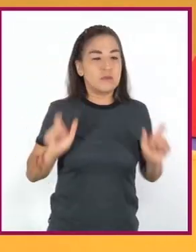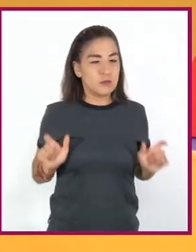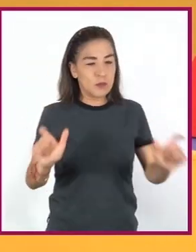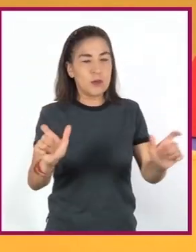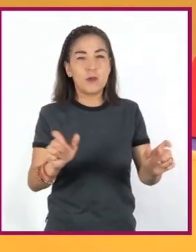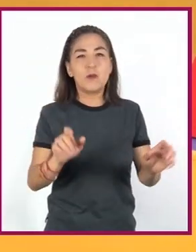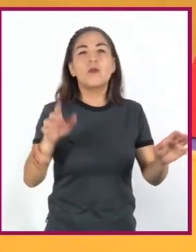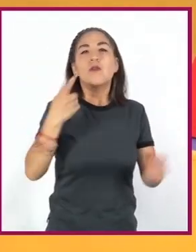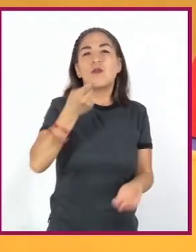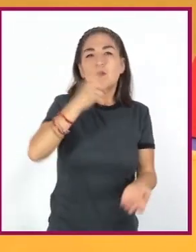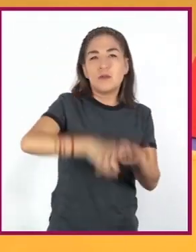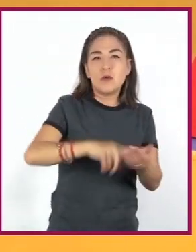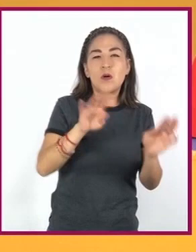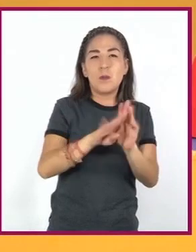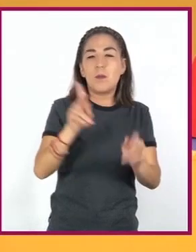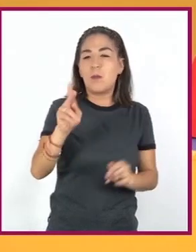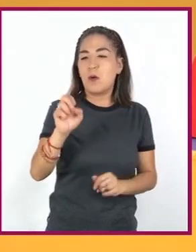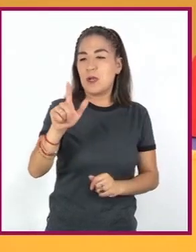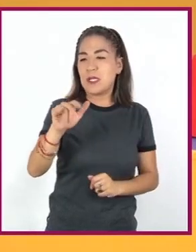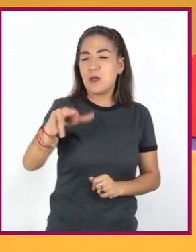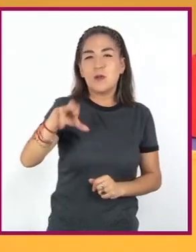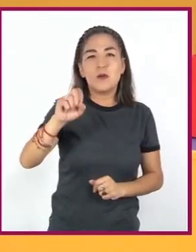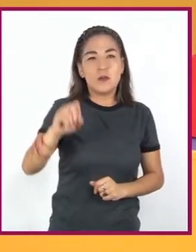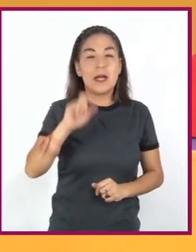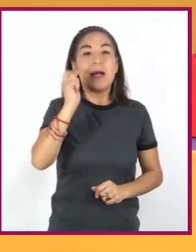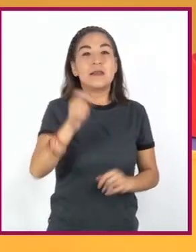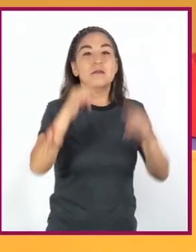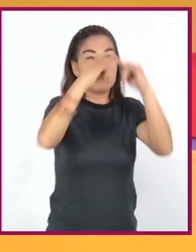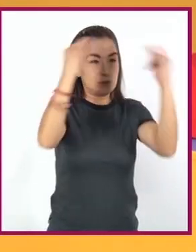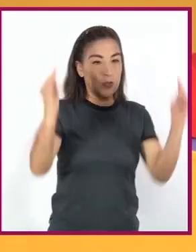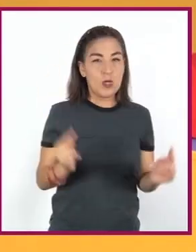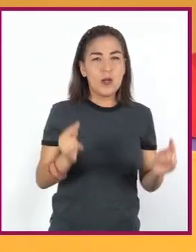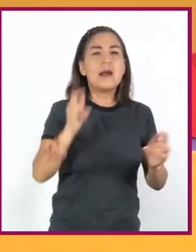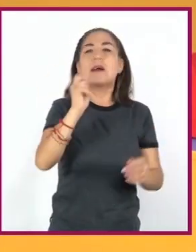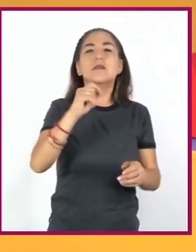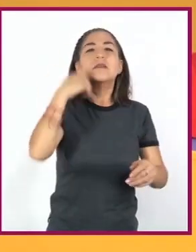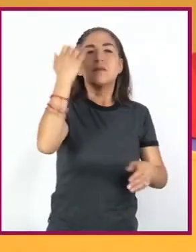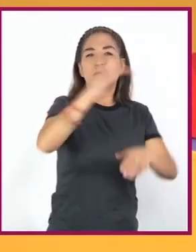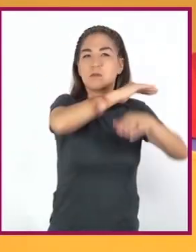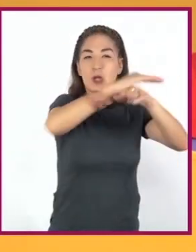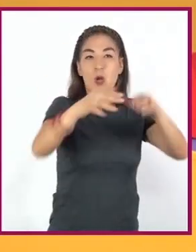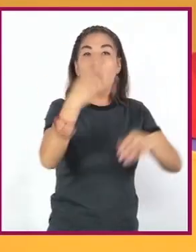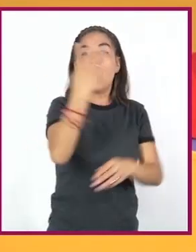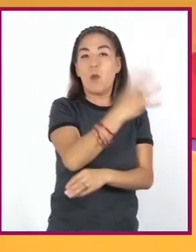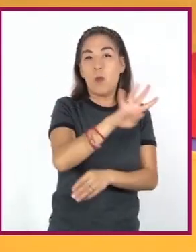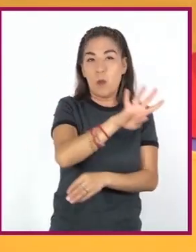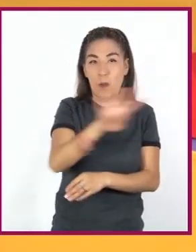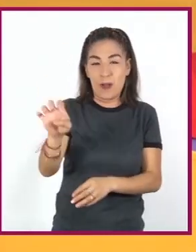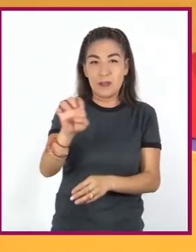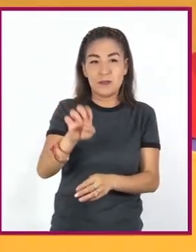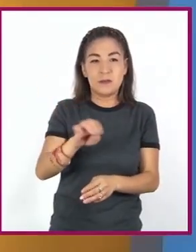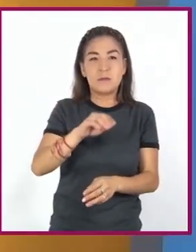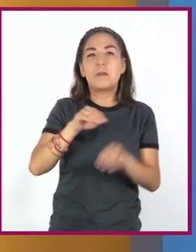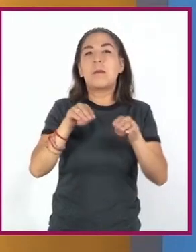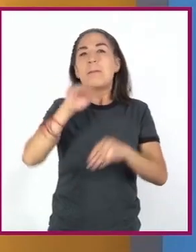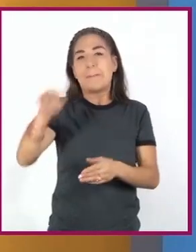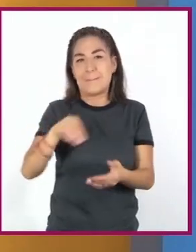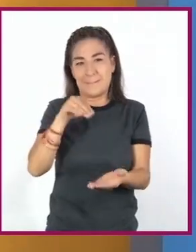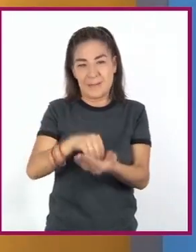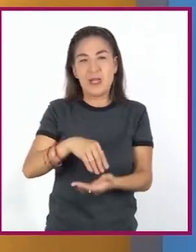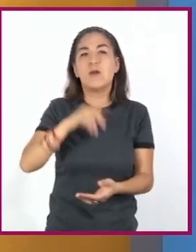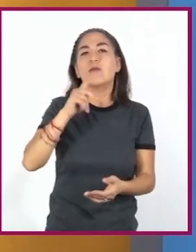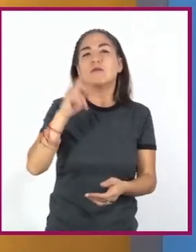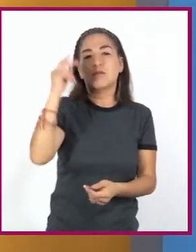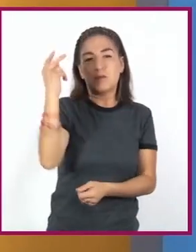con forma de un polígono regular. El área total que se quiere cubrir es de 400 metros cuadrados. Es